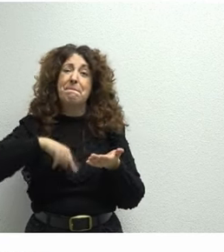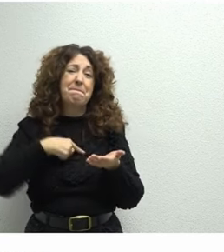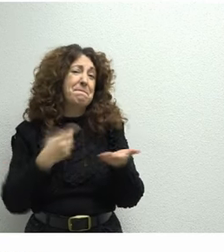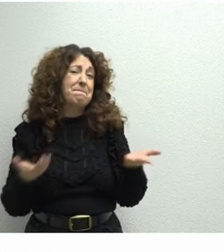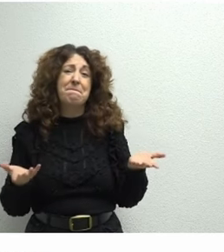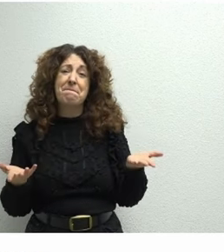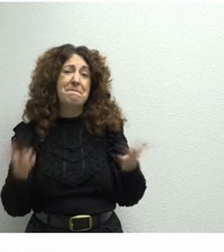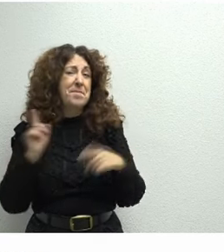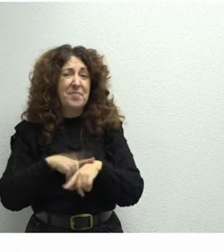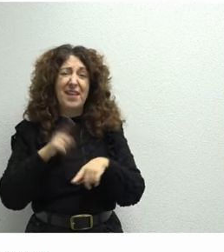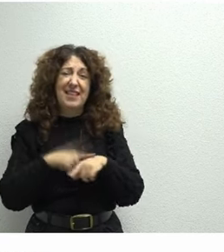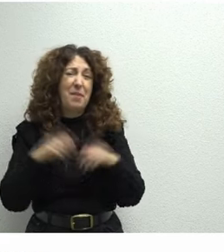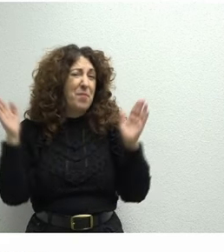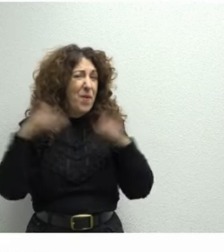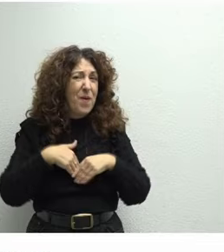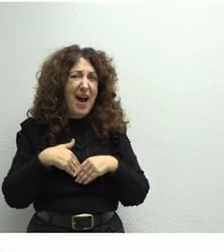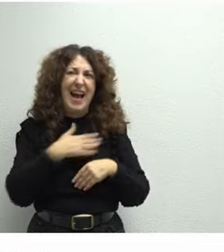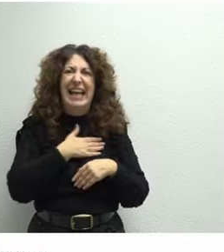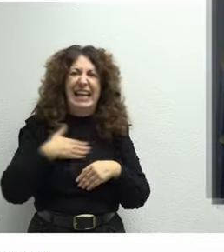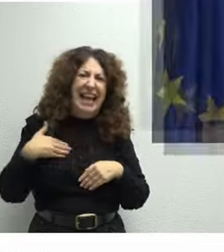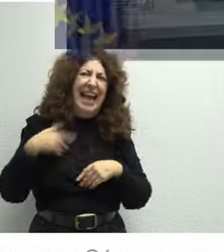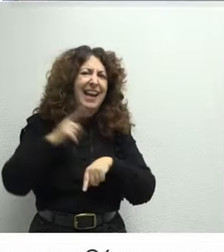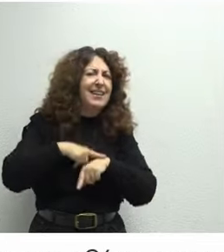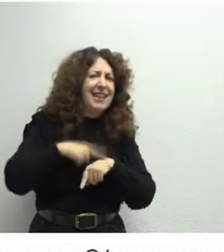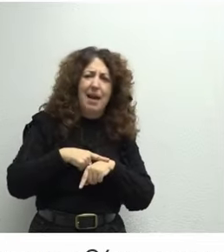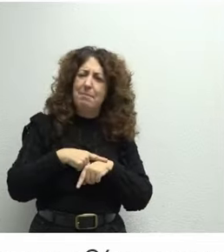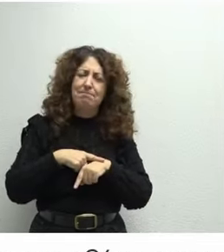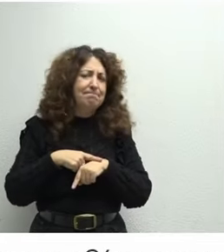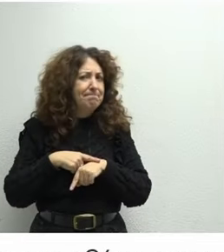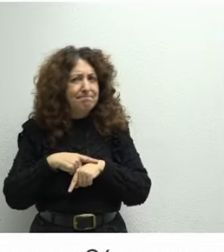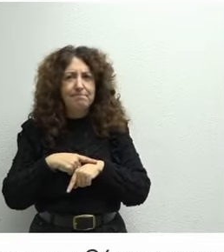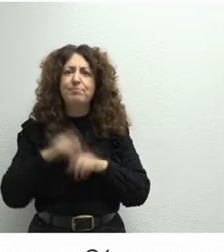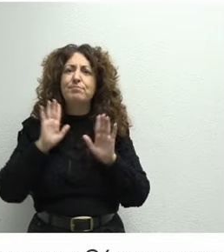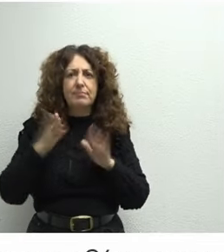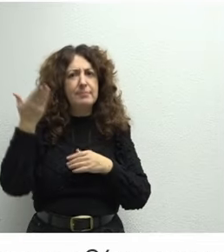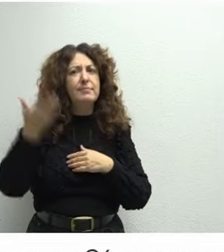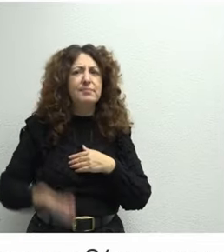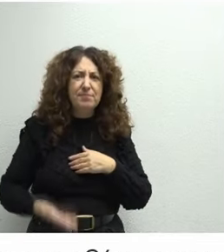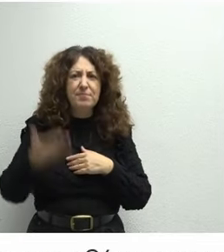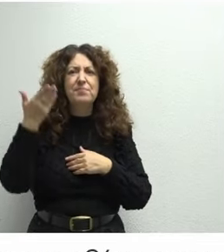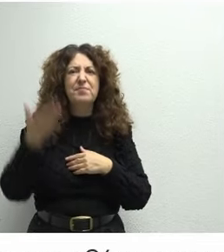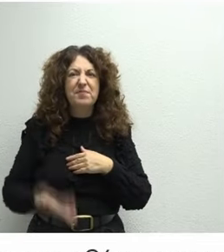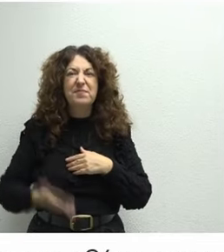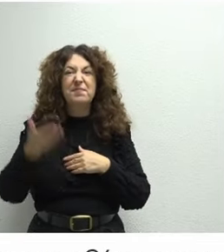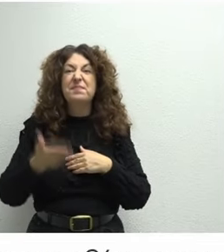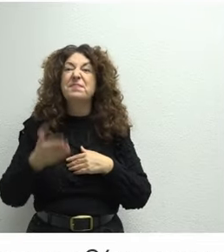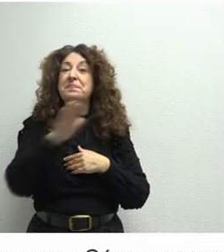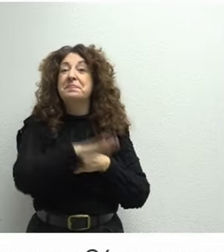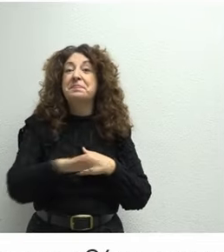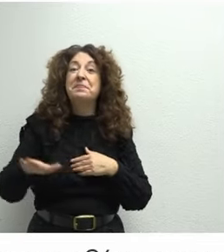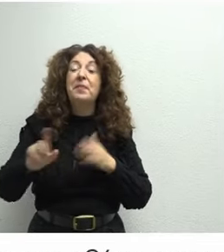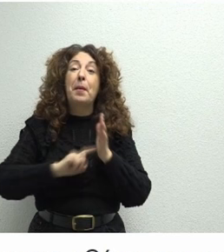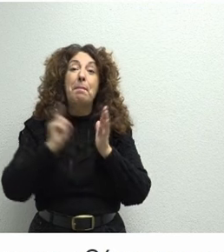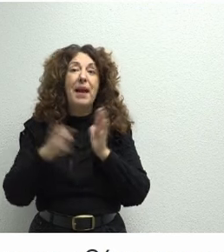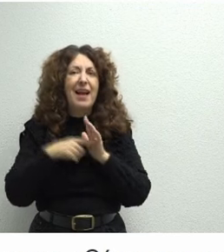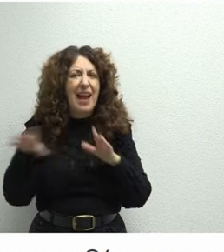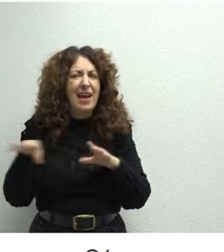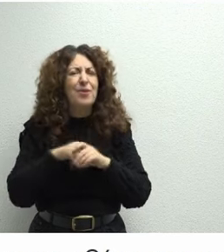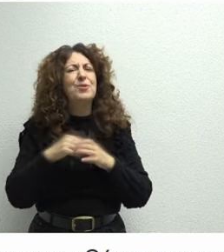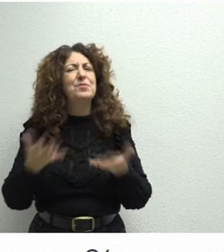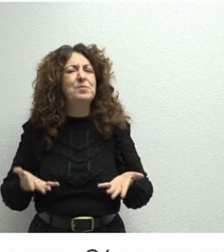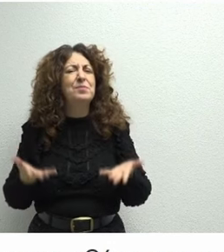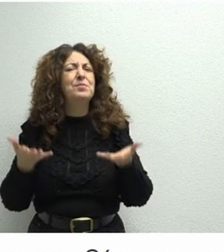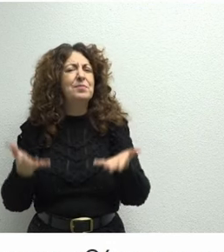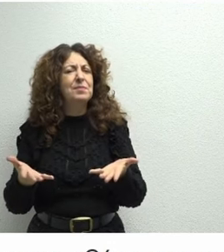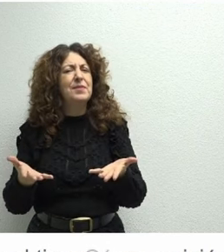de todo el tiempo que que quisiéramos pero sí que es muy muy muy importante que a los chicos de plena inclusión se les brinde un poco la